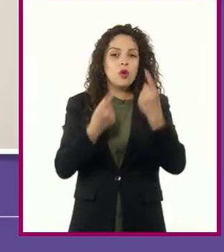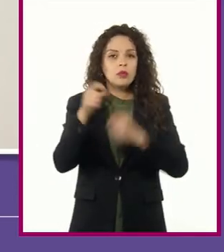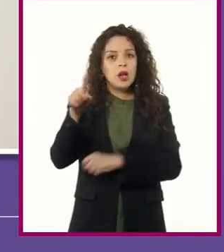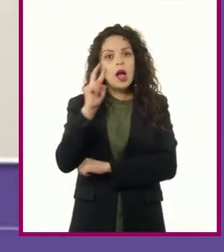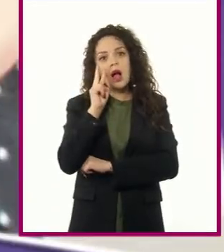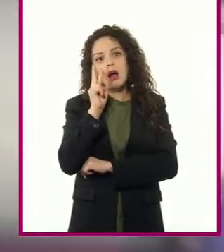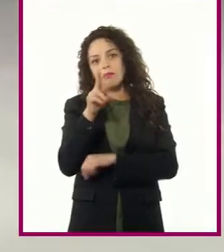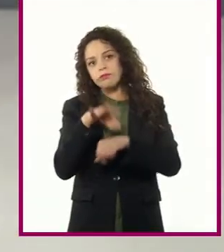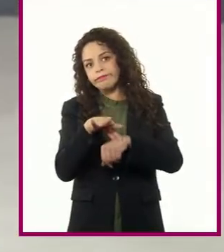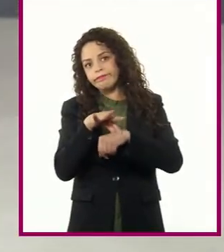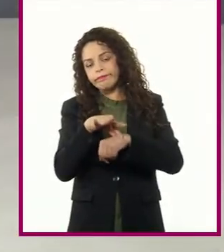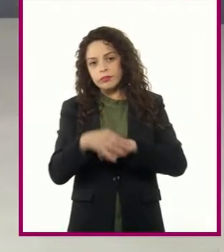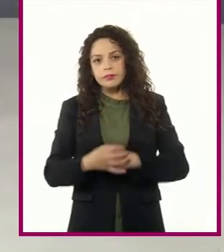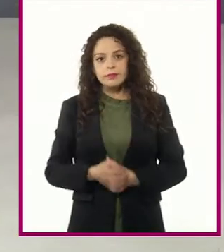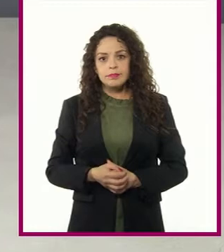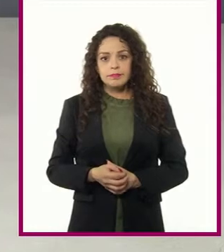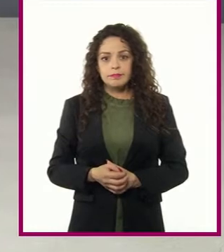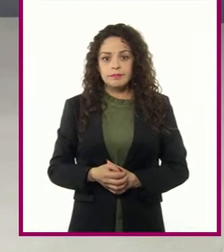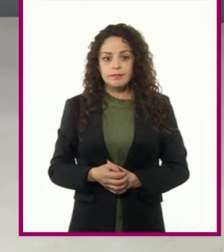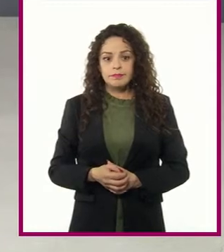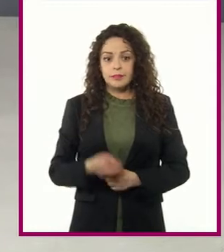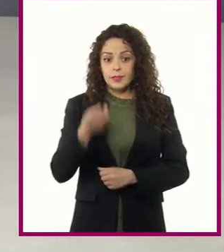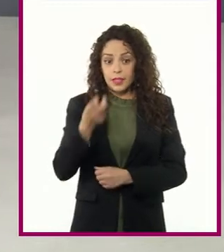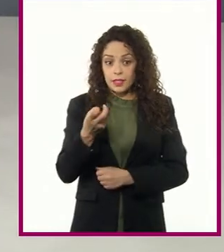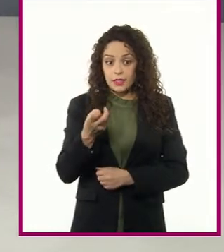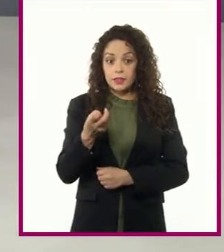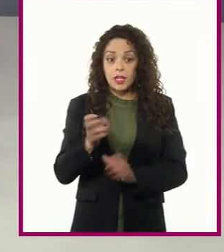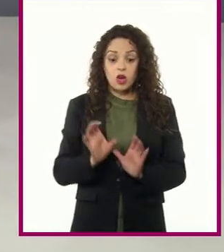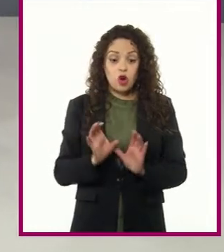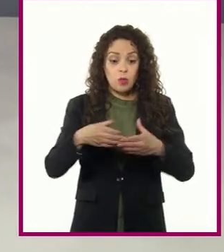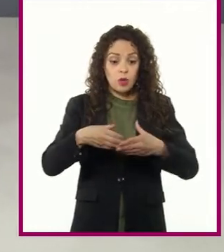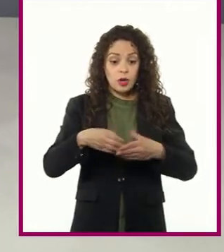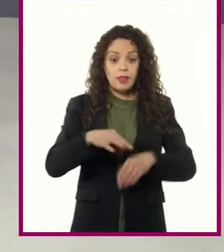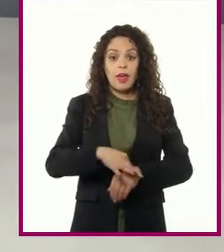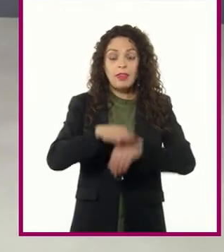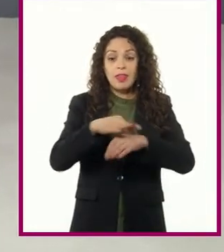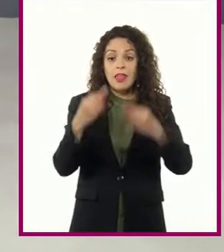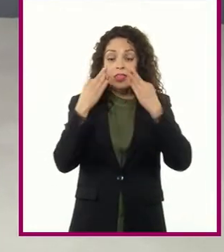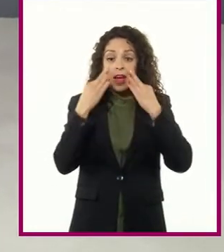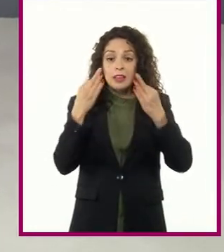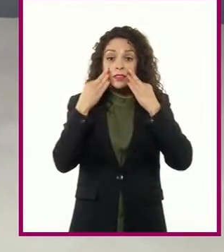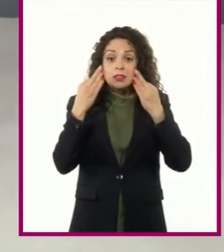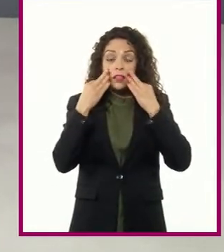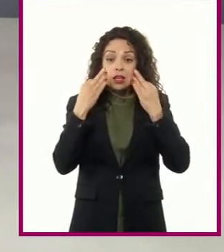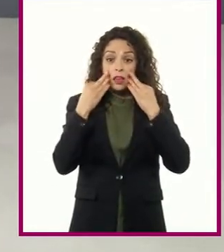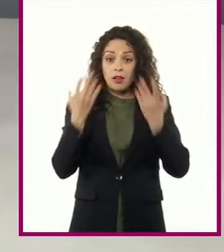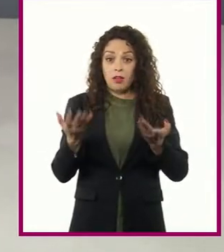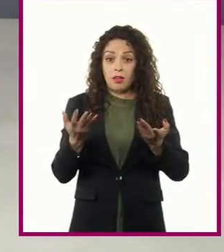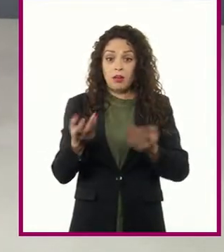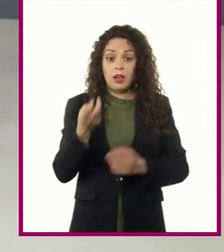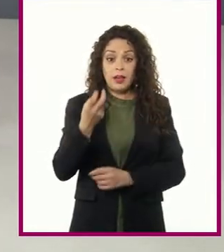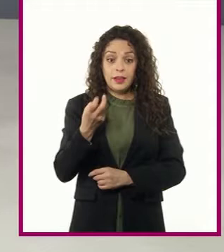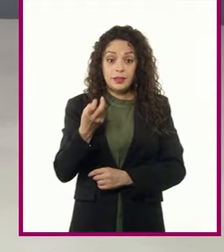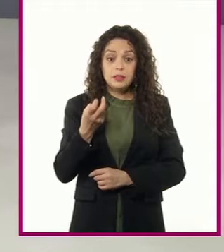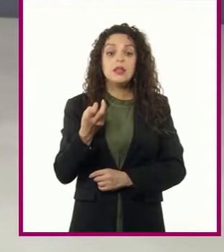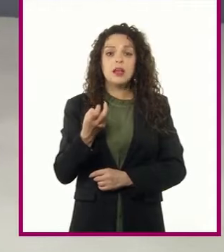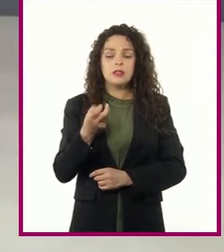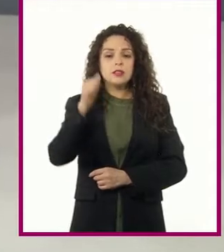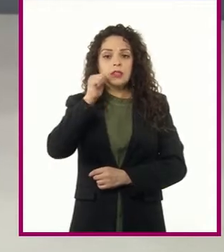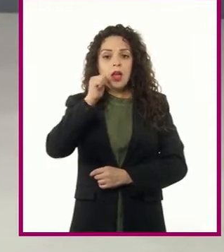la situación. Esto es comunidad que es testigo de las agresiones y su reacción frecuentemente es